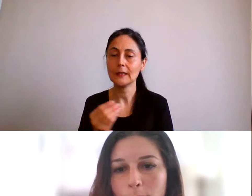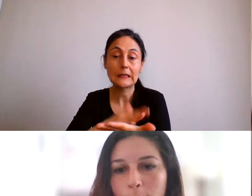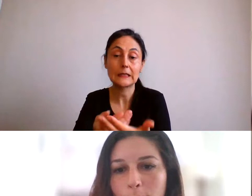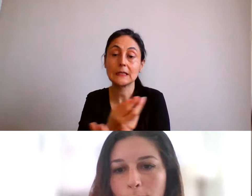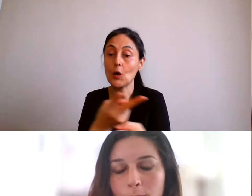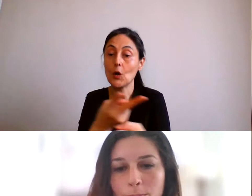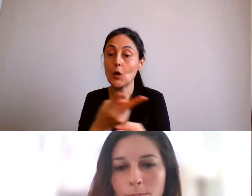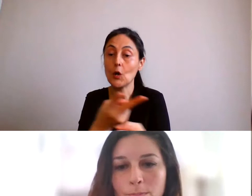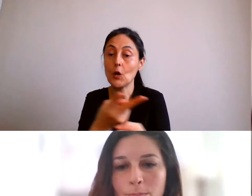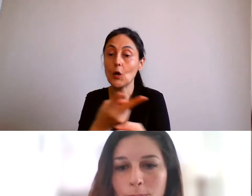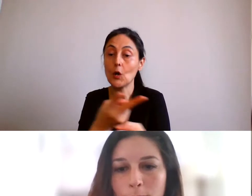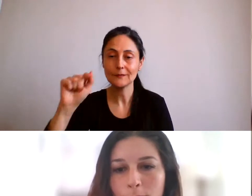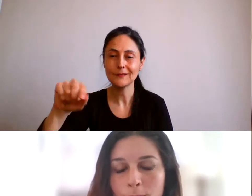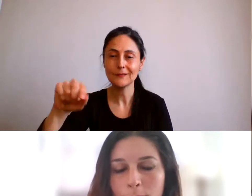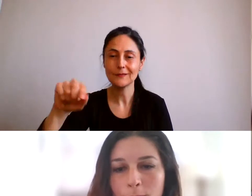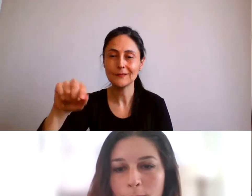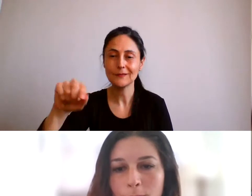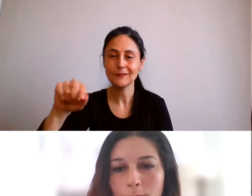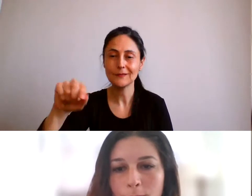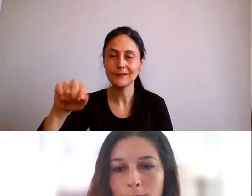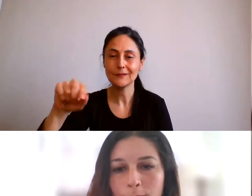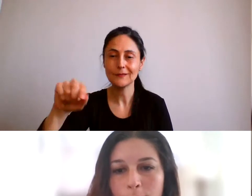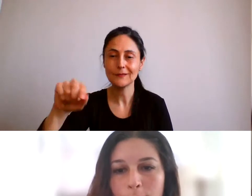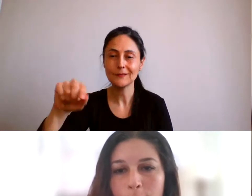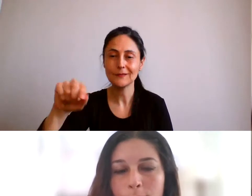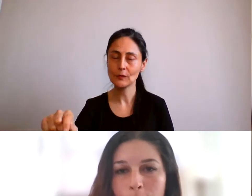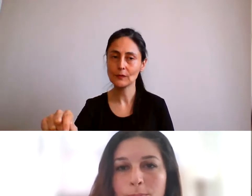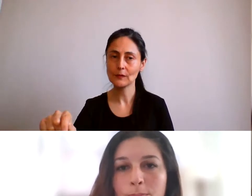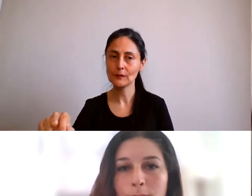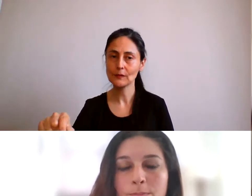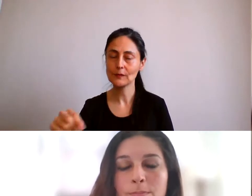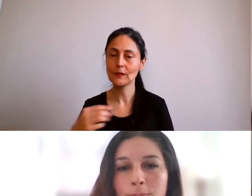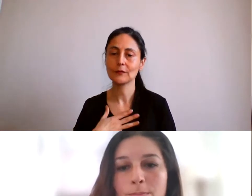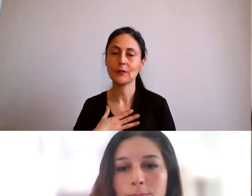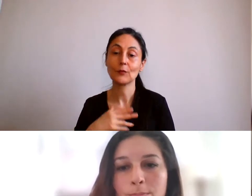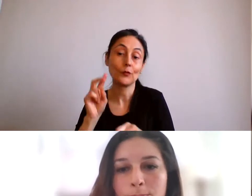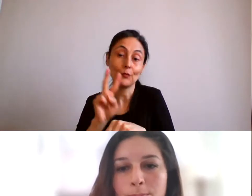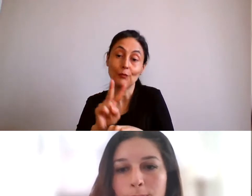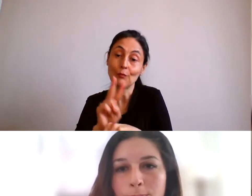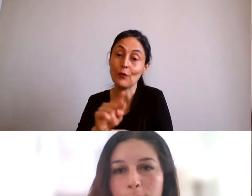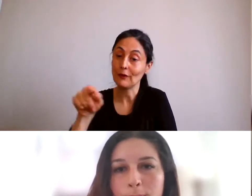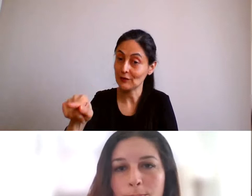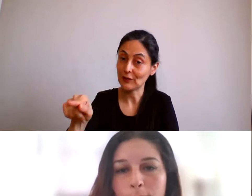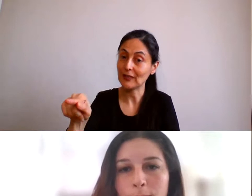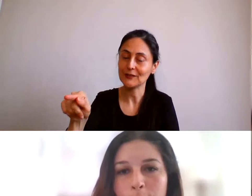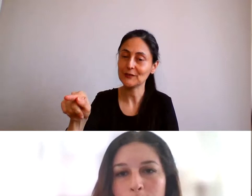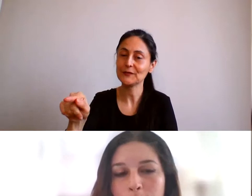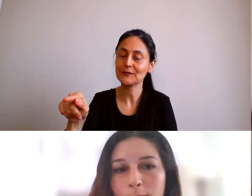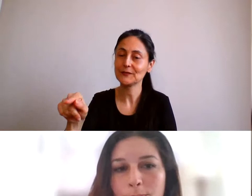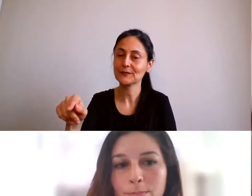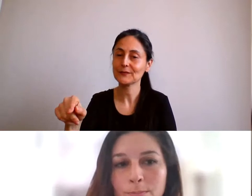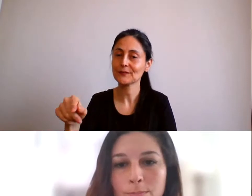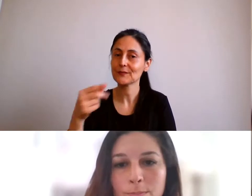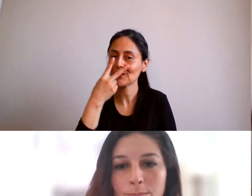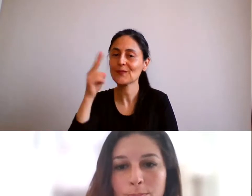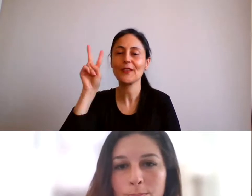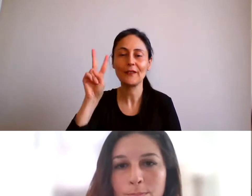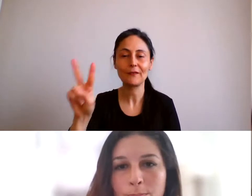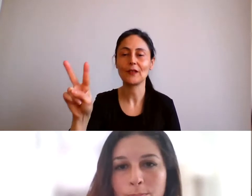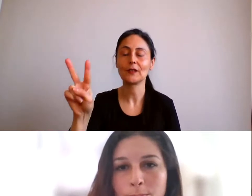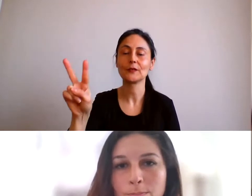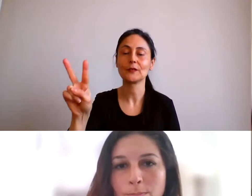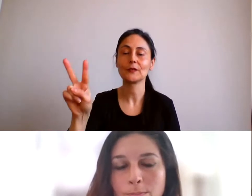epidemiología. Hoy, a mí, como profesor de esas materias, veo con simpatía cómo se